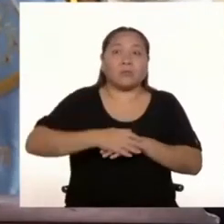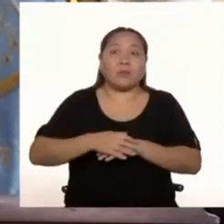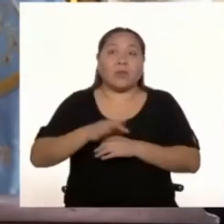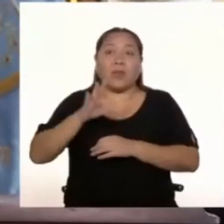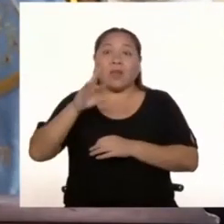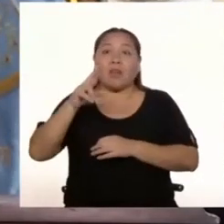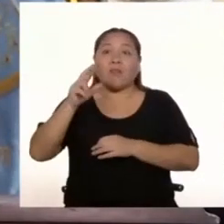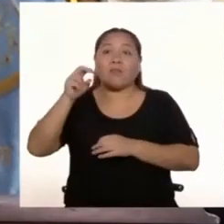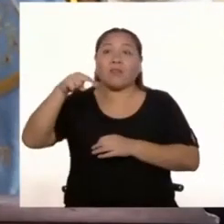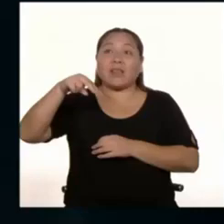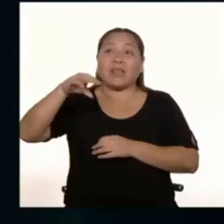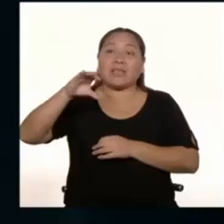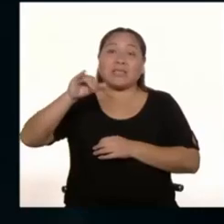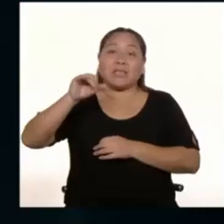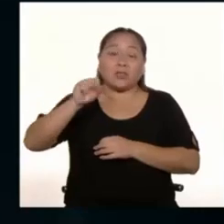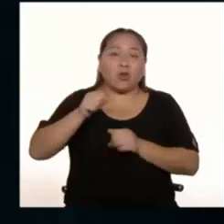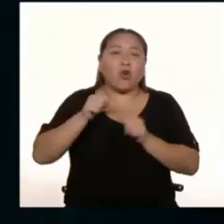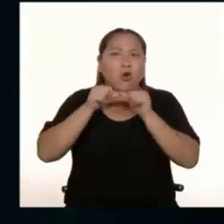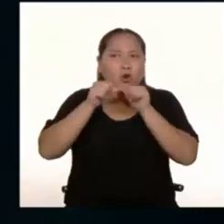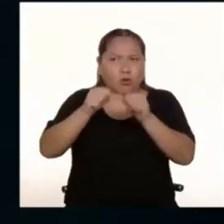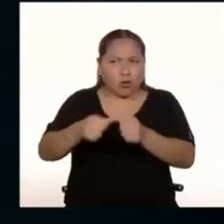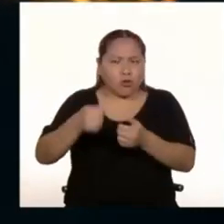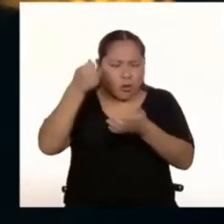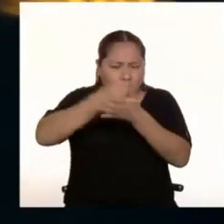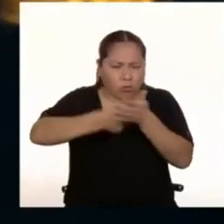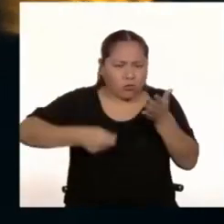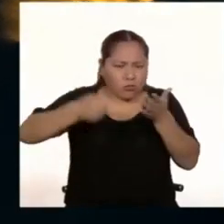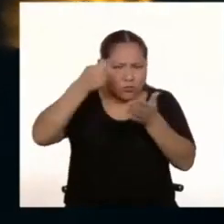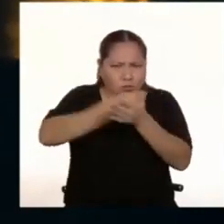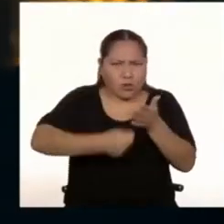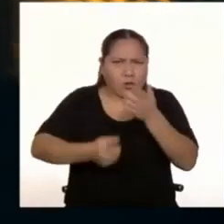independencia luchando por la libertad.